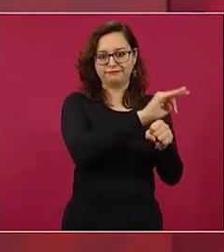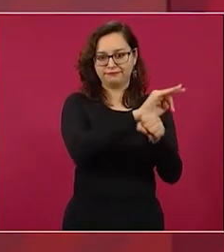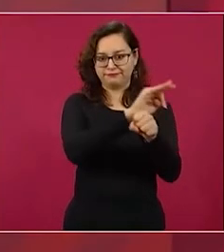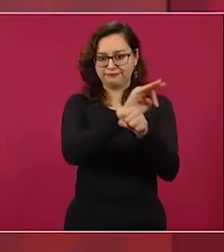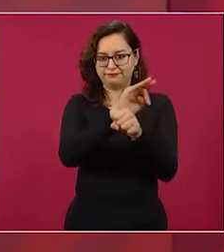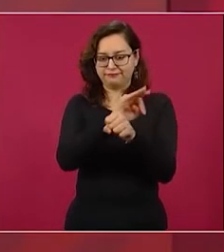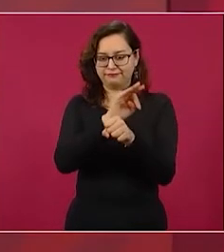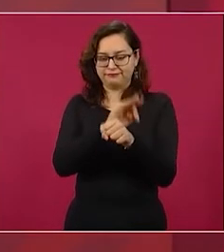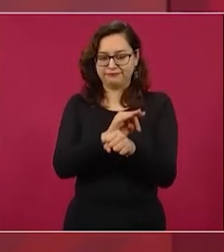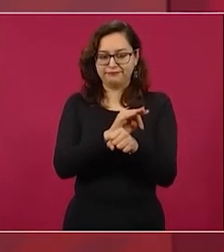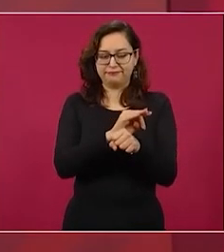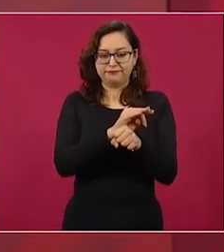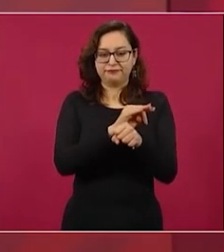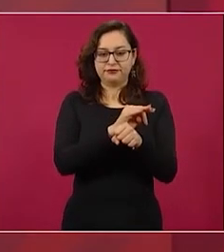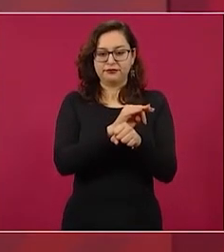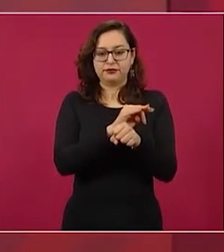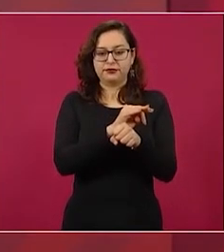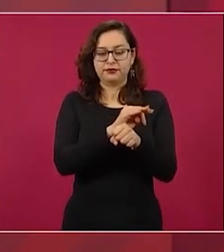y